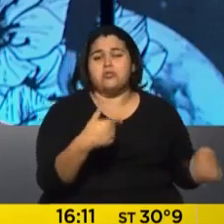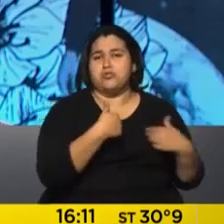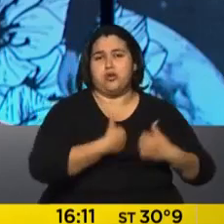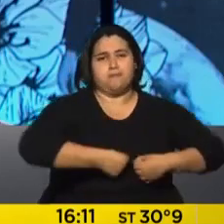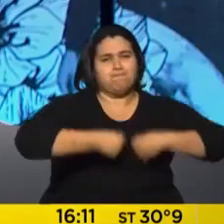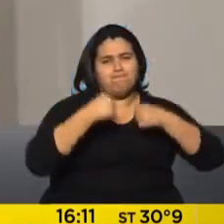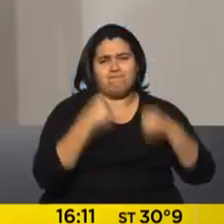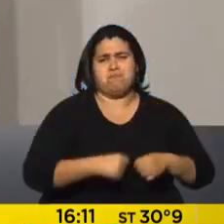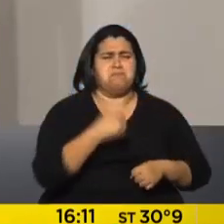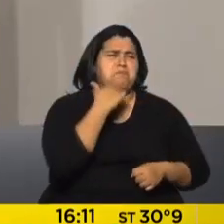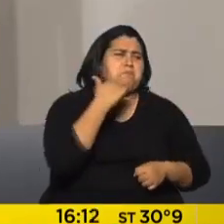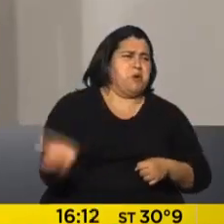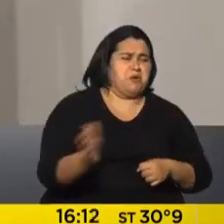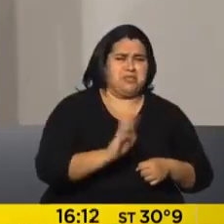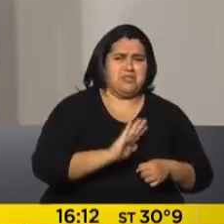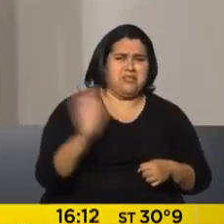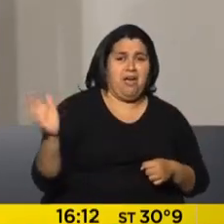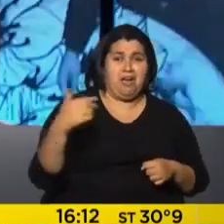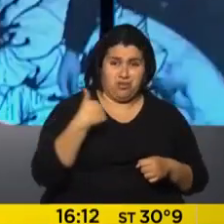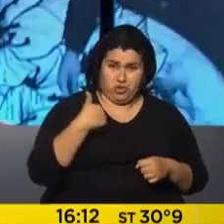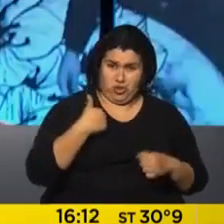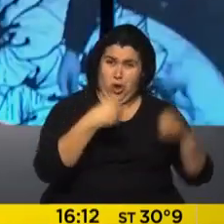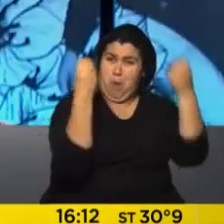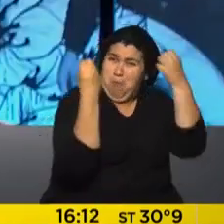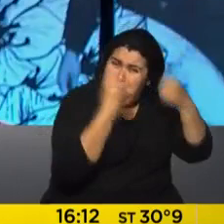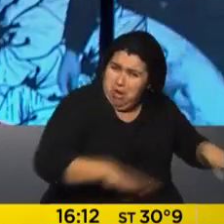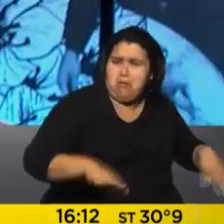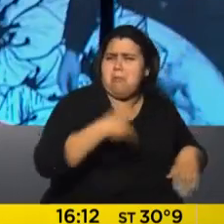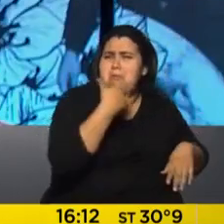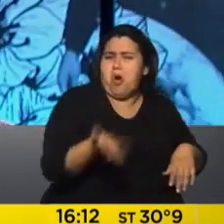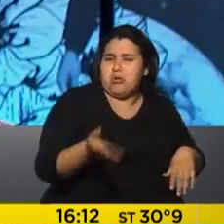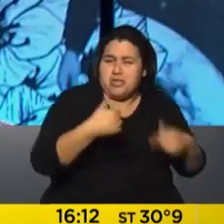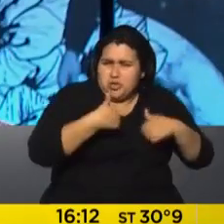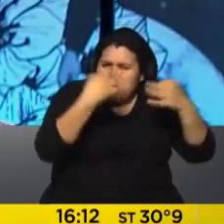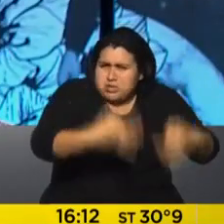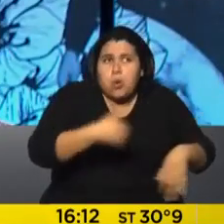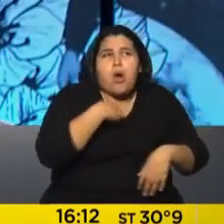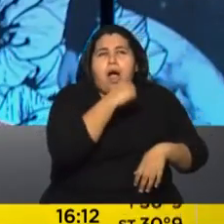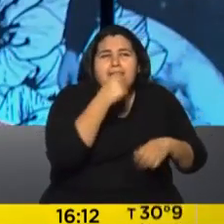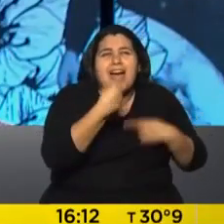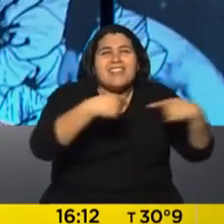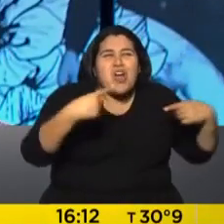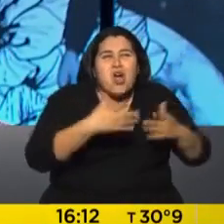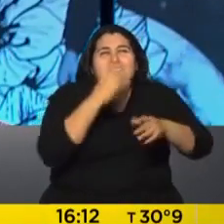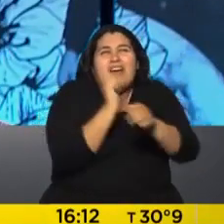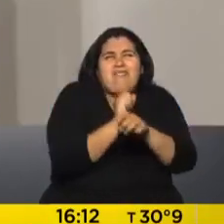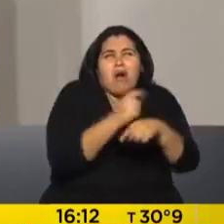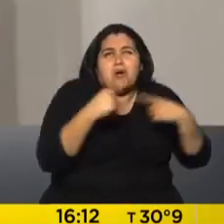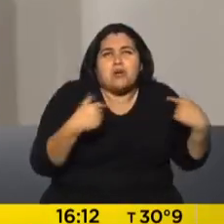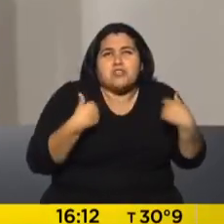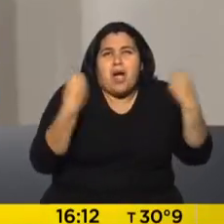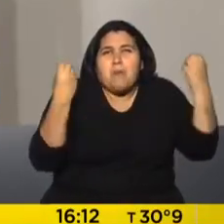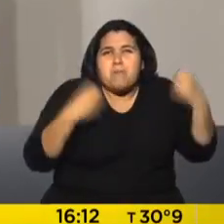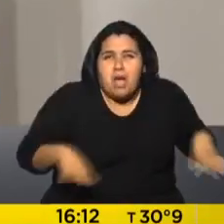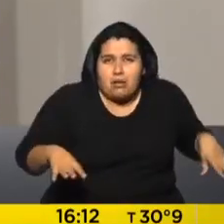y no me importó. Dije, bueno, si tengo que perderlo todo, porque hasta el momento yo creía que lo iba a perder todo, o sea, ¿me entendés, no? A lo que voy. No, y perdiste